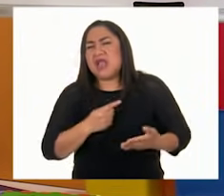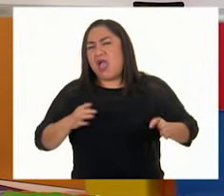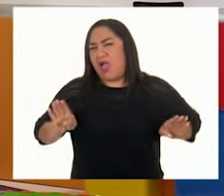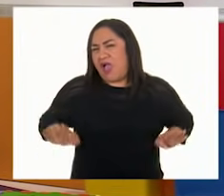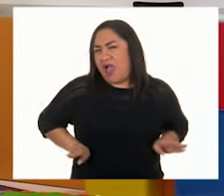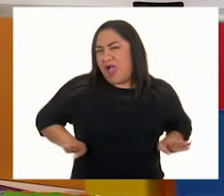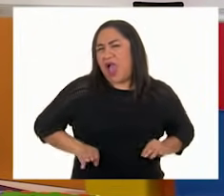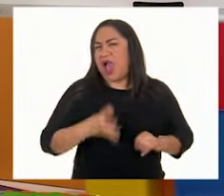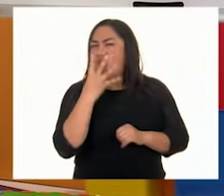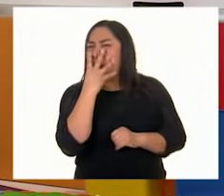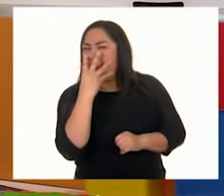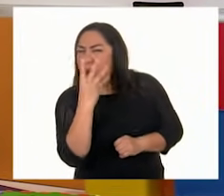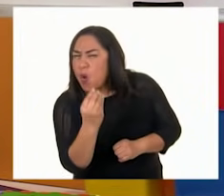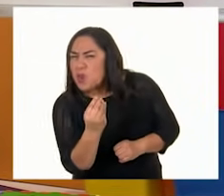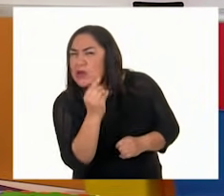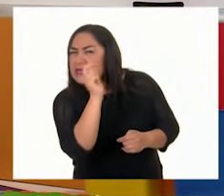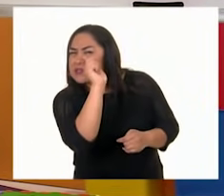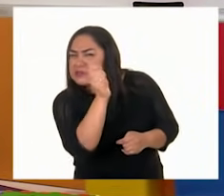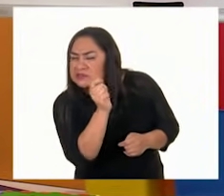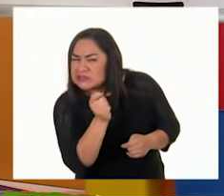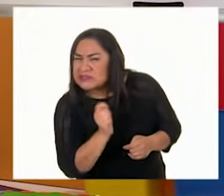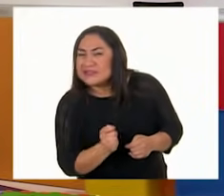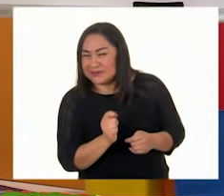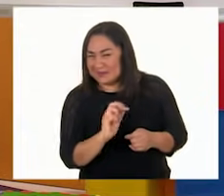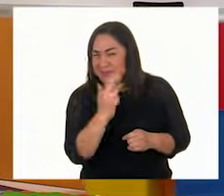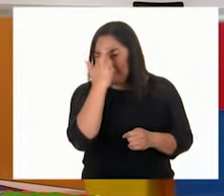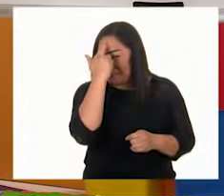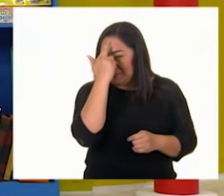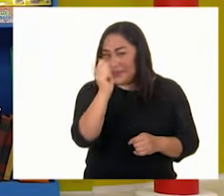comportamiento, características físicas,